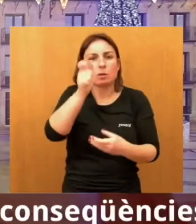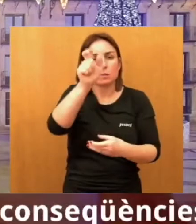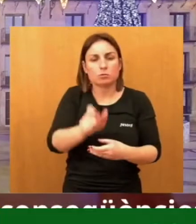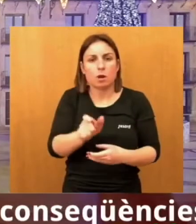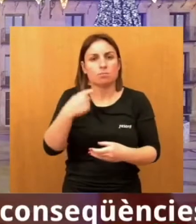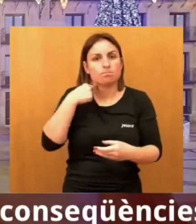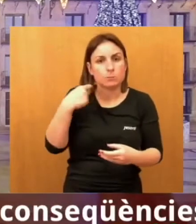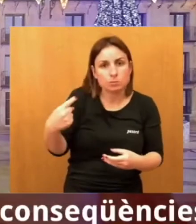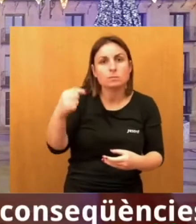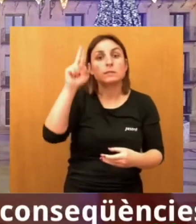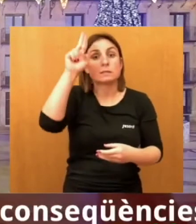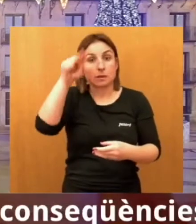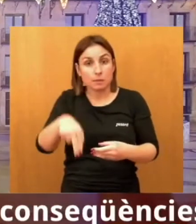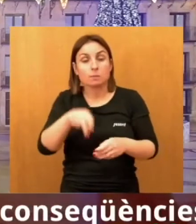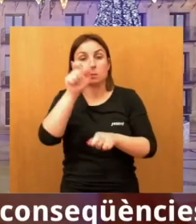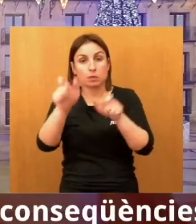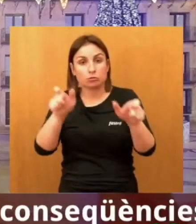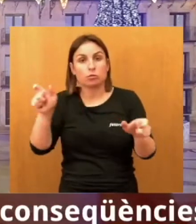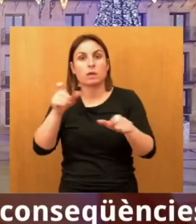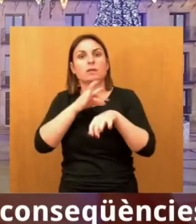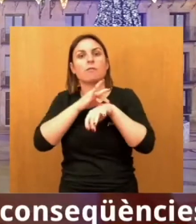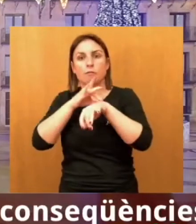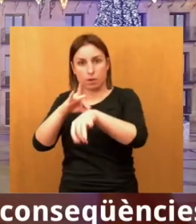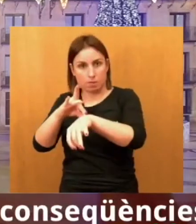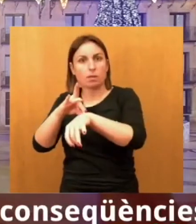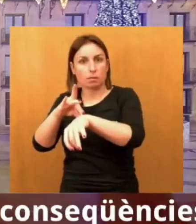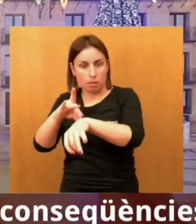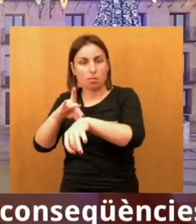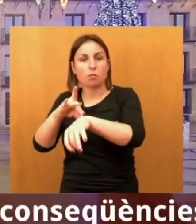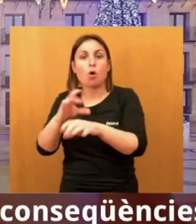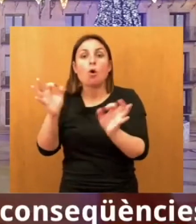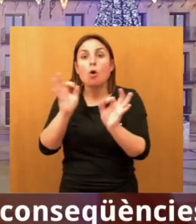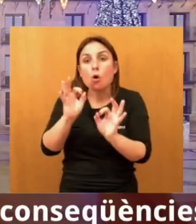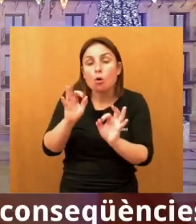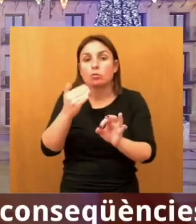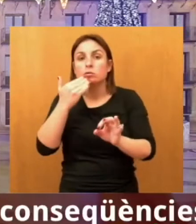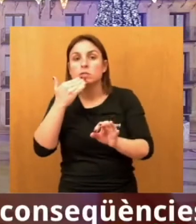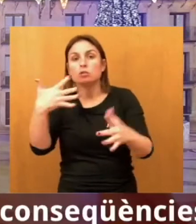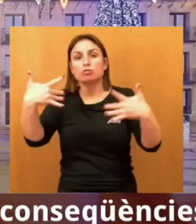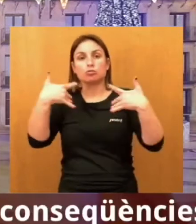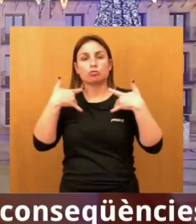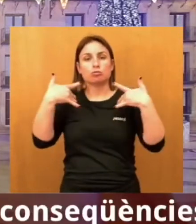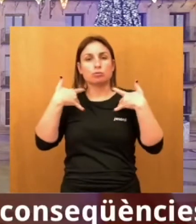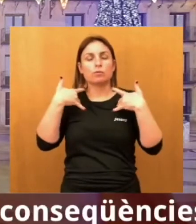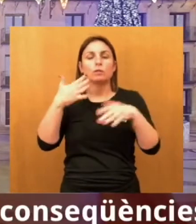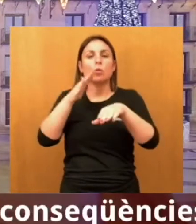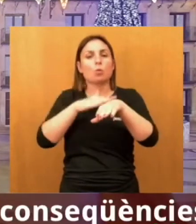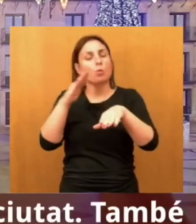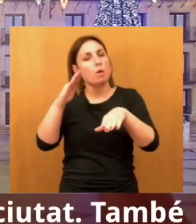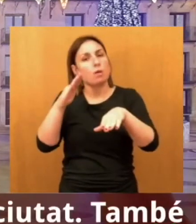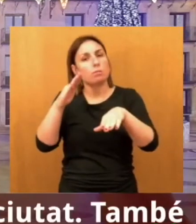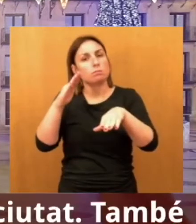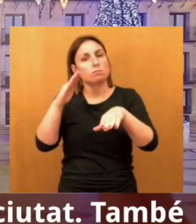enfermedad y también para quienes han sufrido las consecuencias económicas de la emergencia sanitaria tenéis el